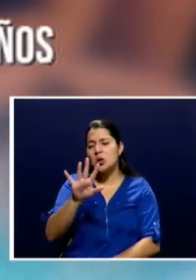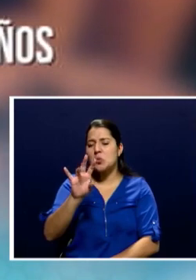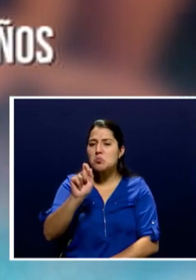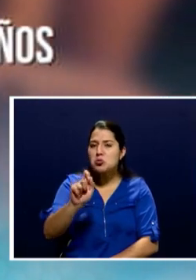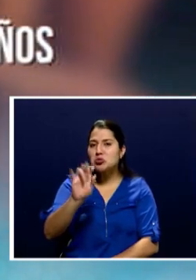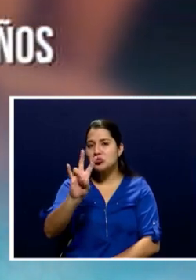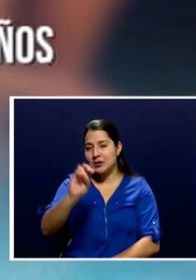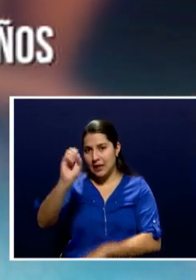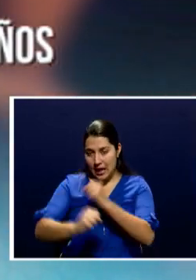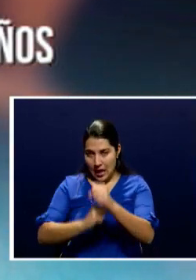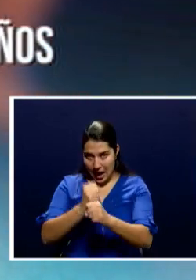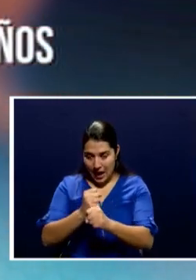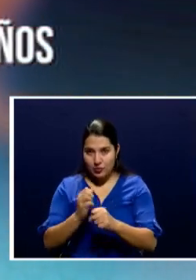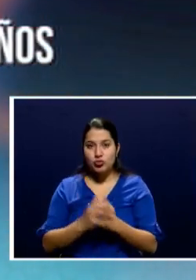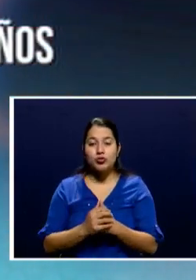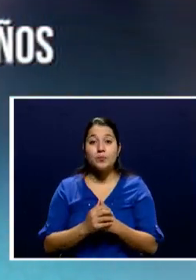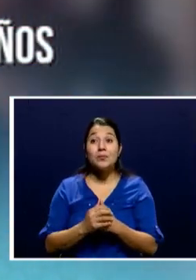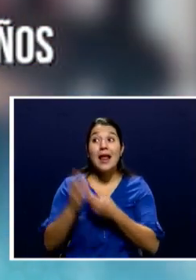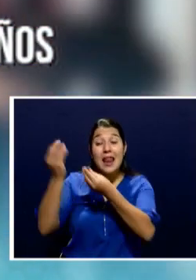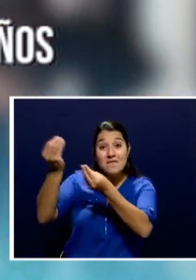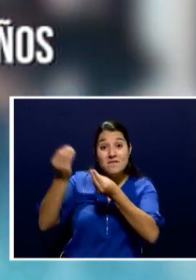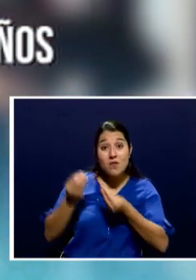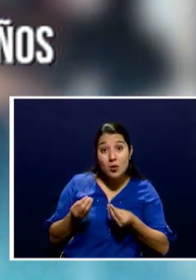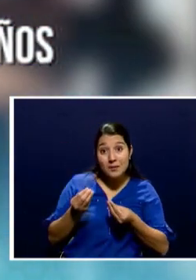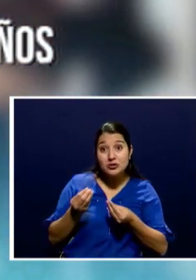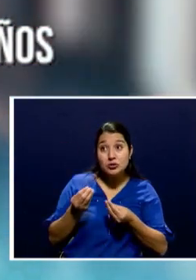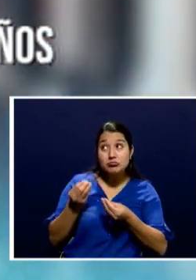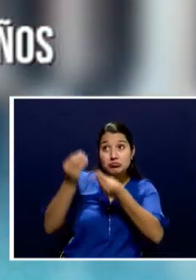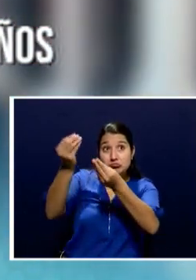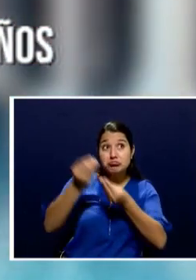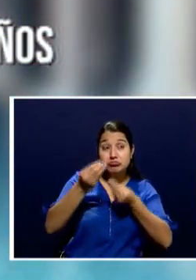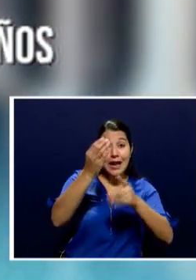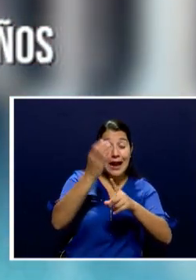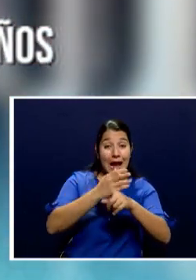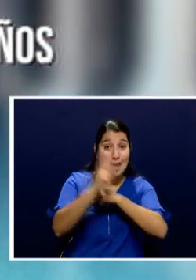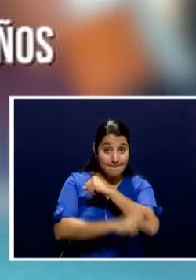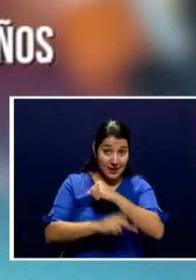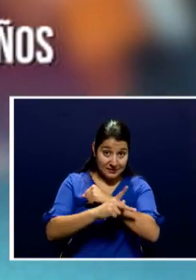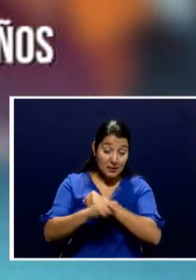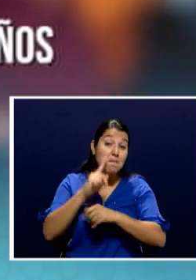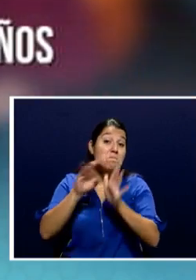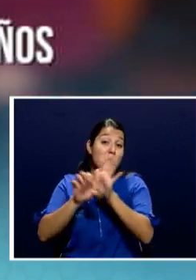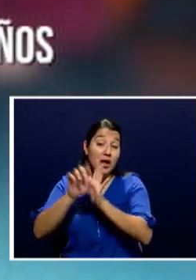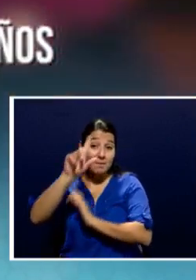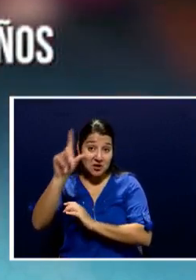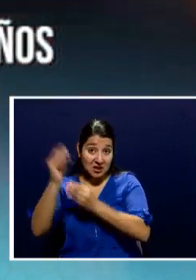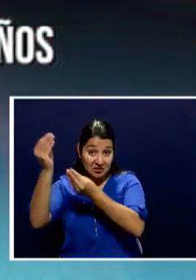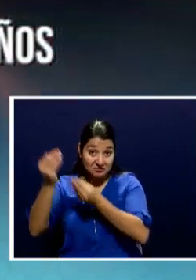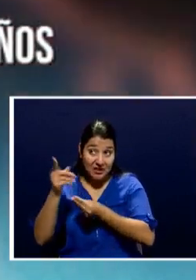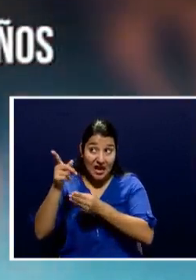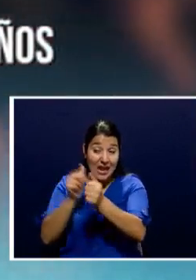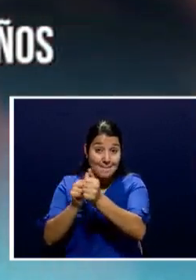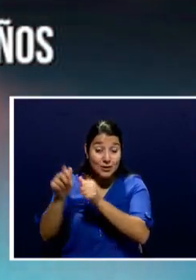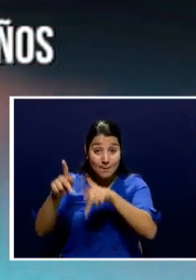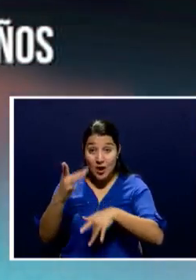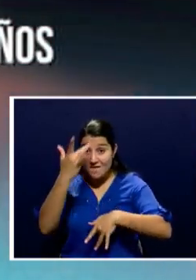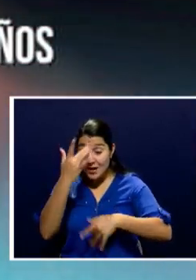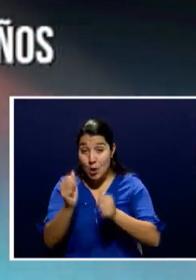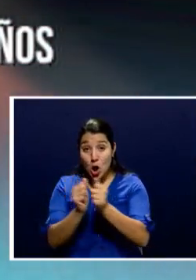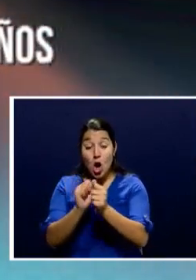los datos epidemiológicos entregados por los diferentes países. En Italia, por ejemplo, la mayoría de personas infectadas con